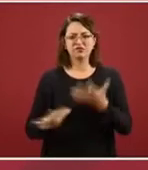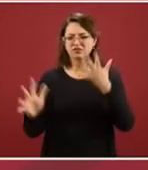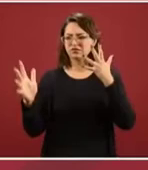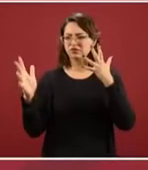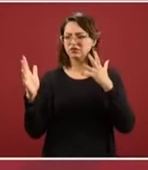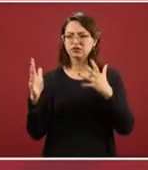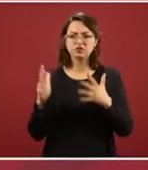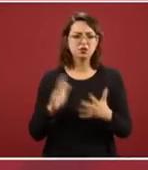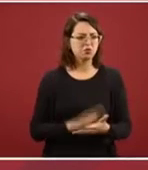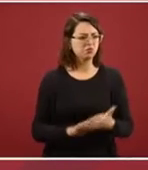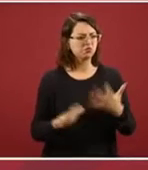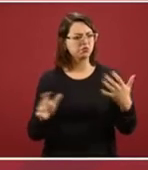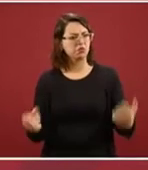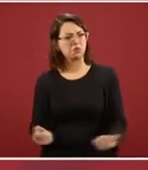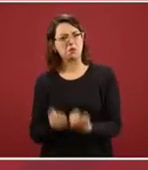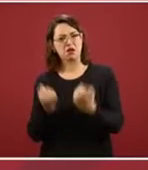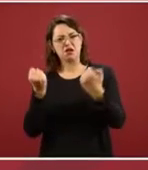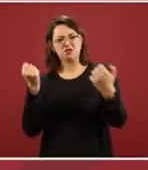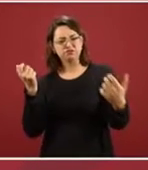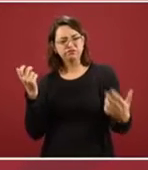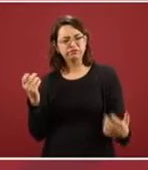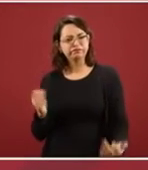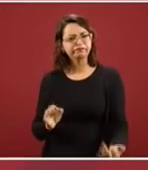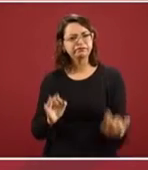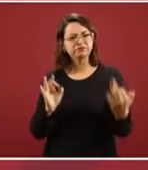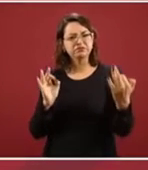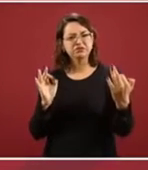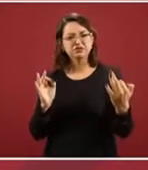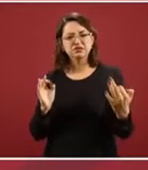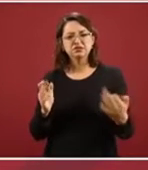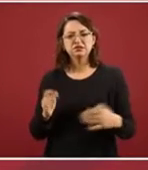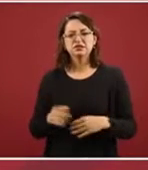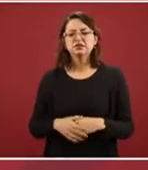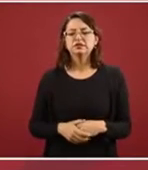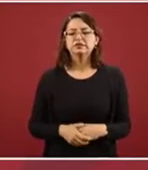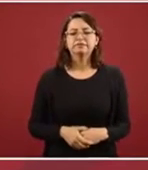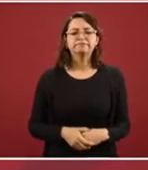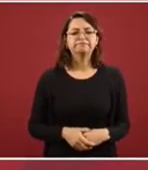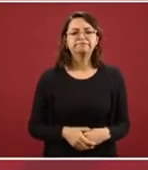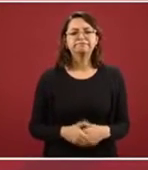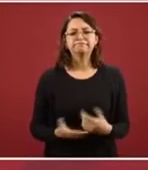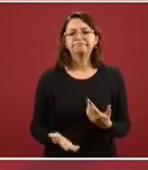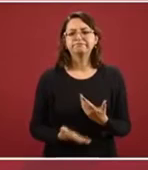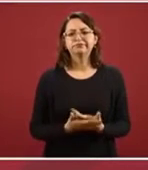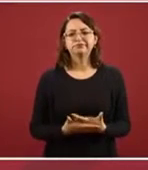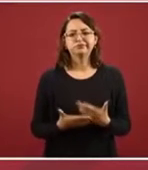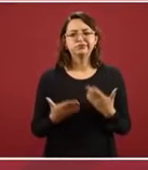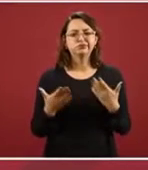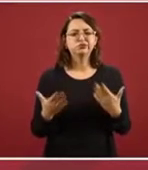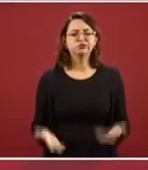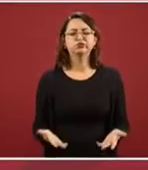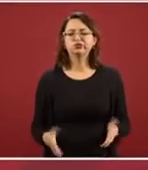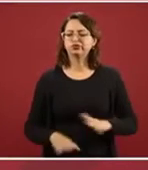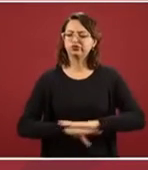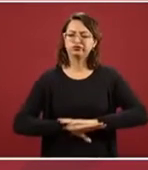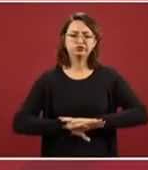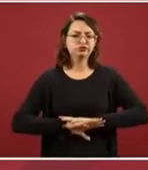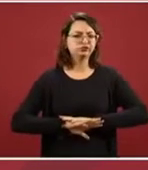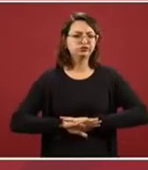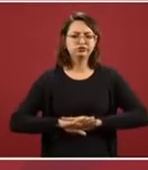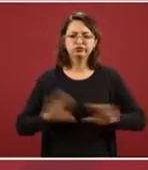enfrentar la violencia. Eso ya no se permite,